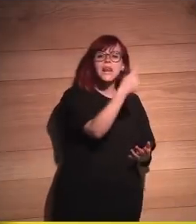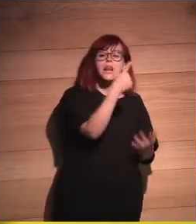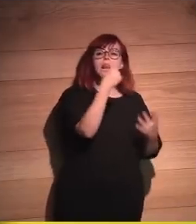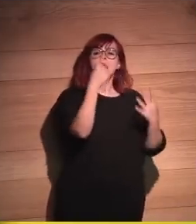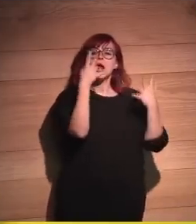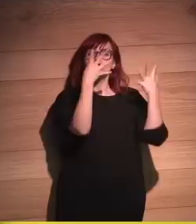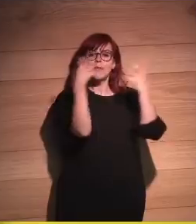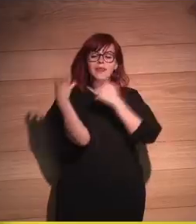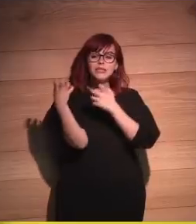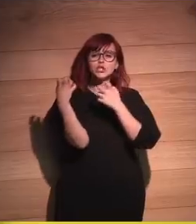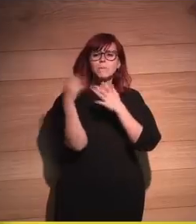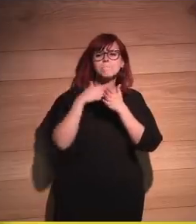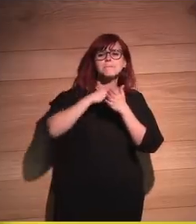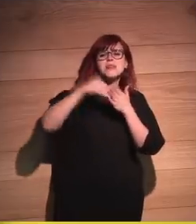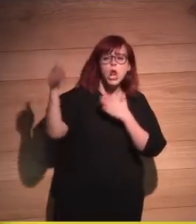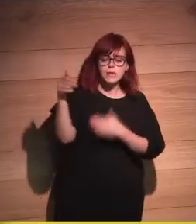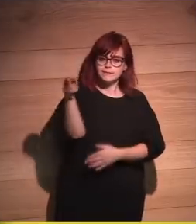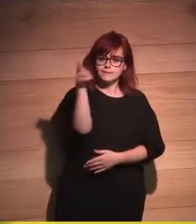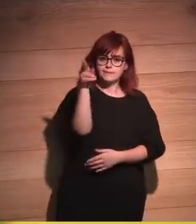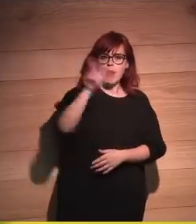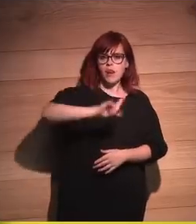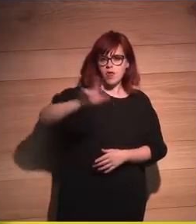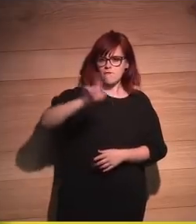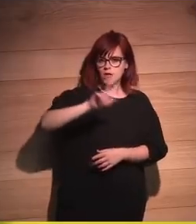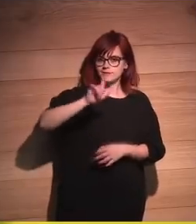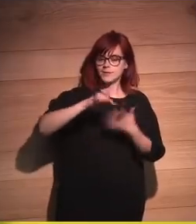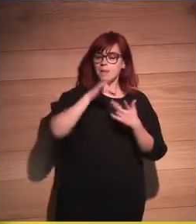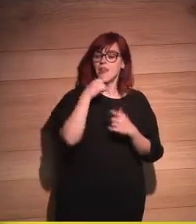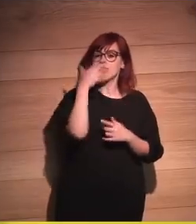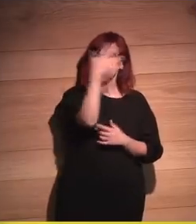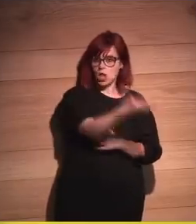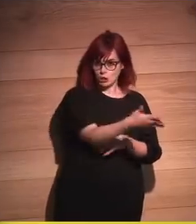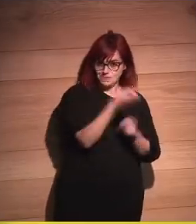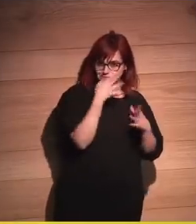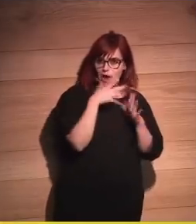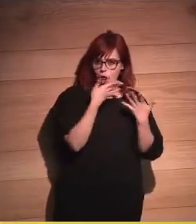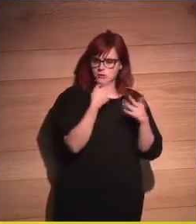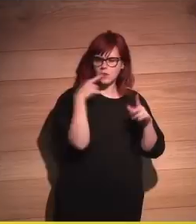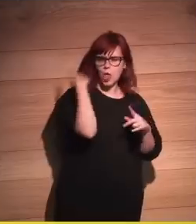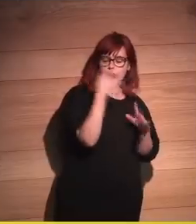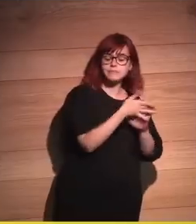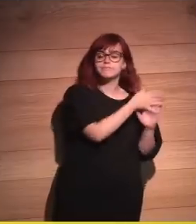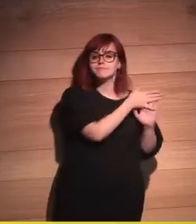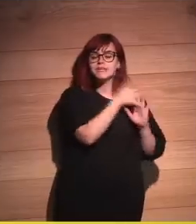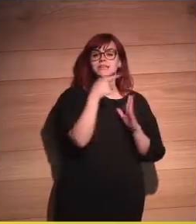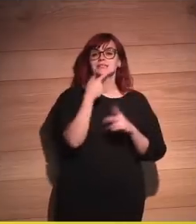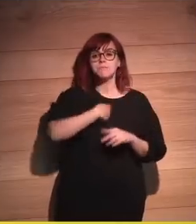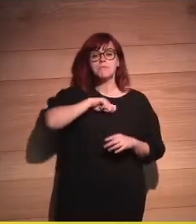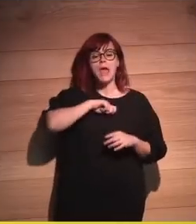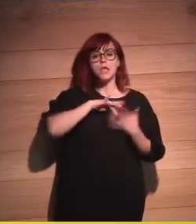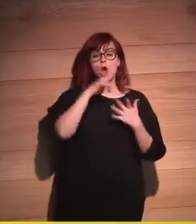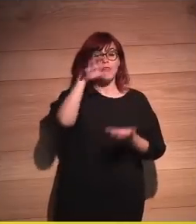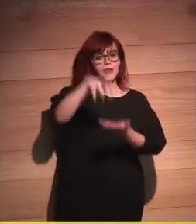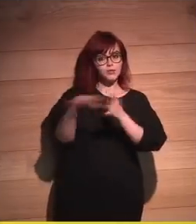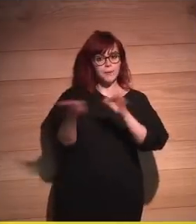1.900 millones de libras para 5 años. Ahora les voy a decir el caso español. En el caso español estamos montando